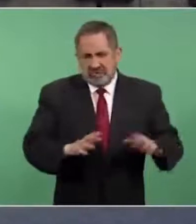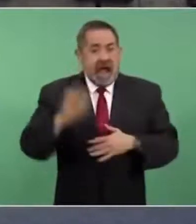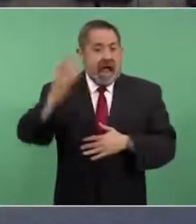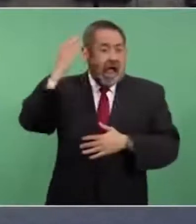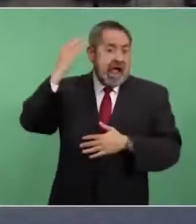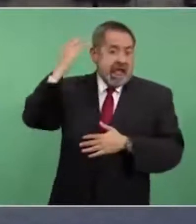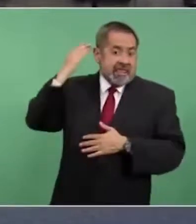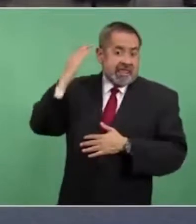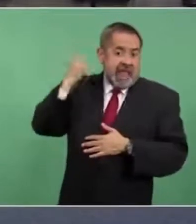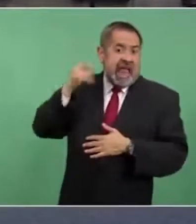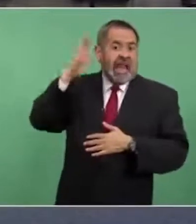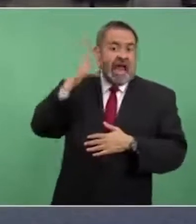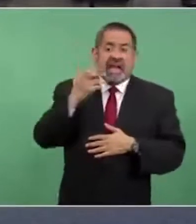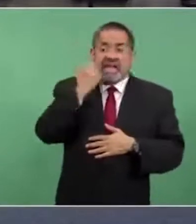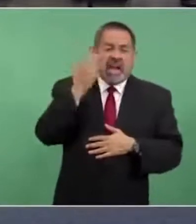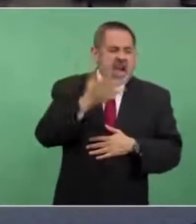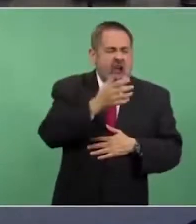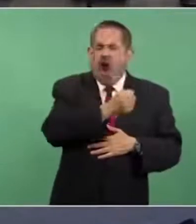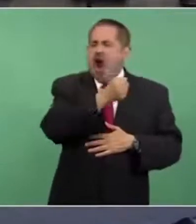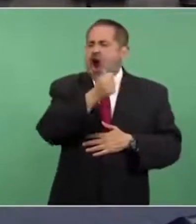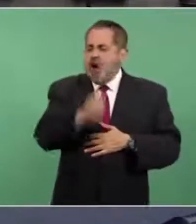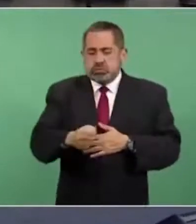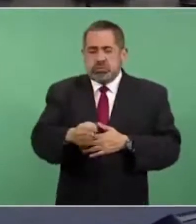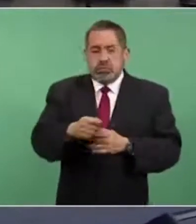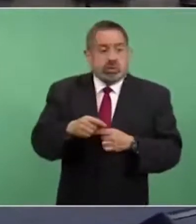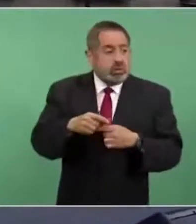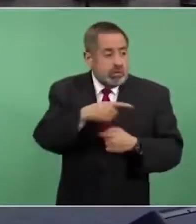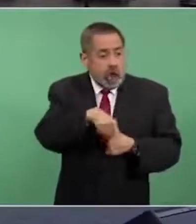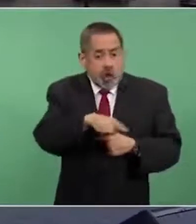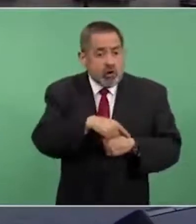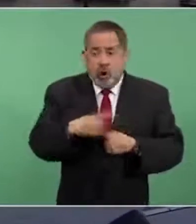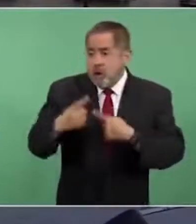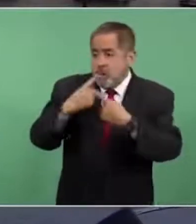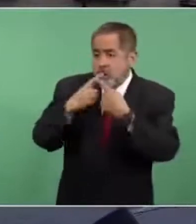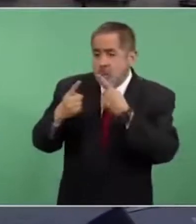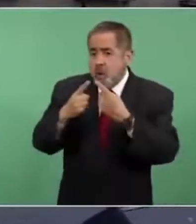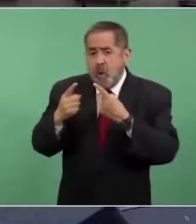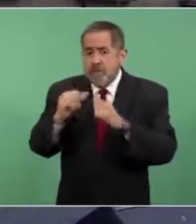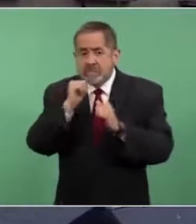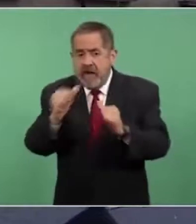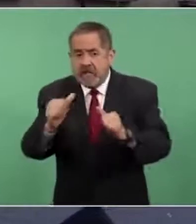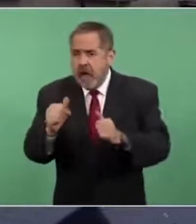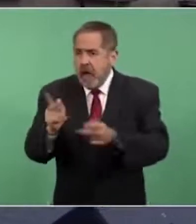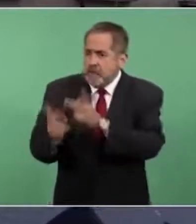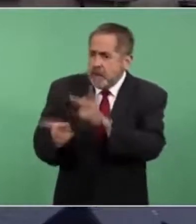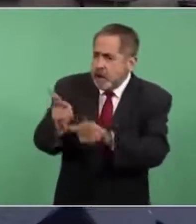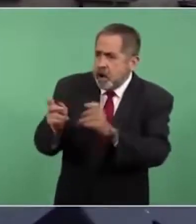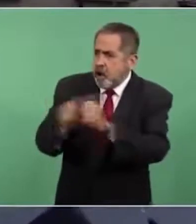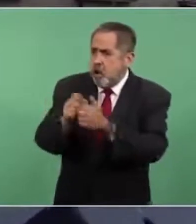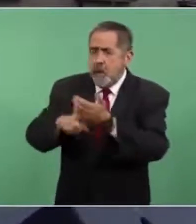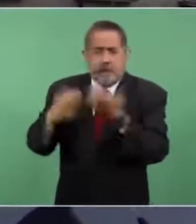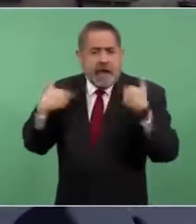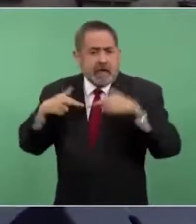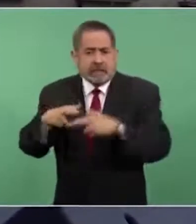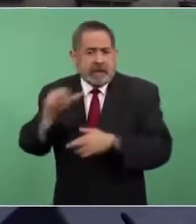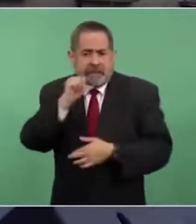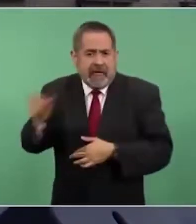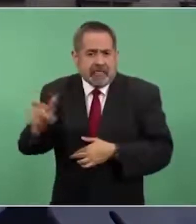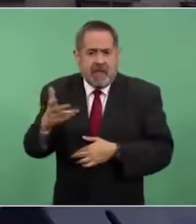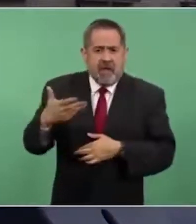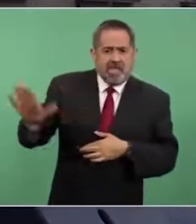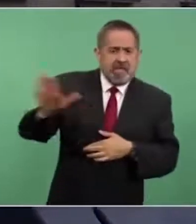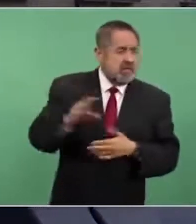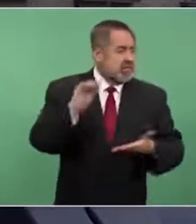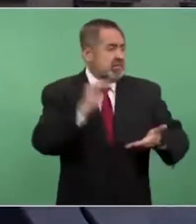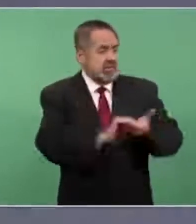imponer sin el acuerdo ni el respaldo de maestras y maestros, que son los